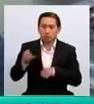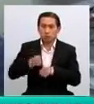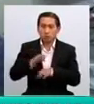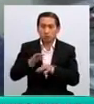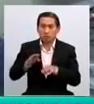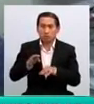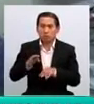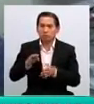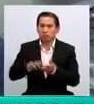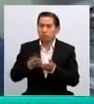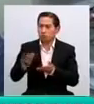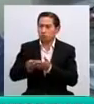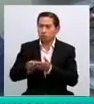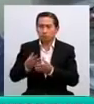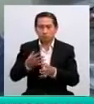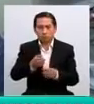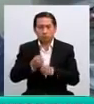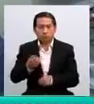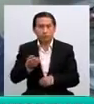ingresos para